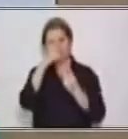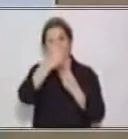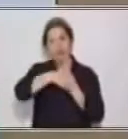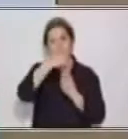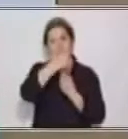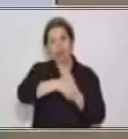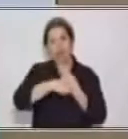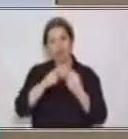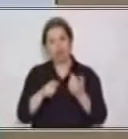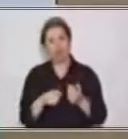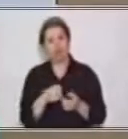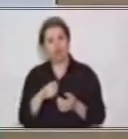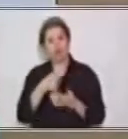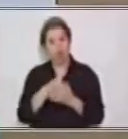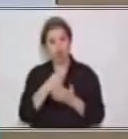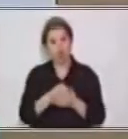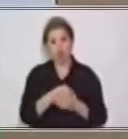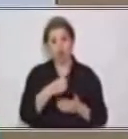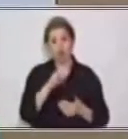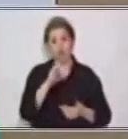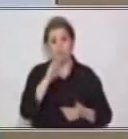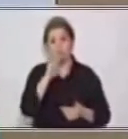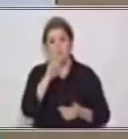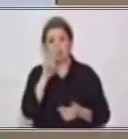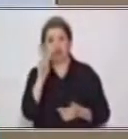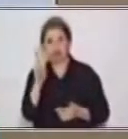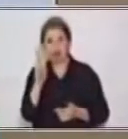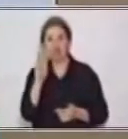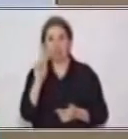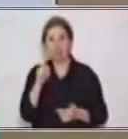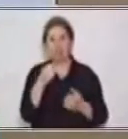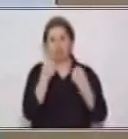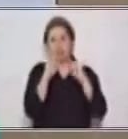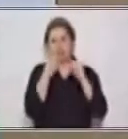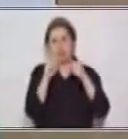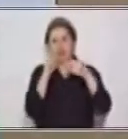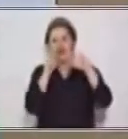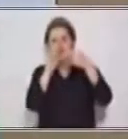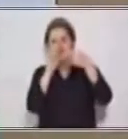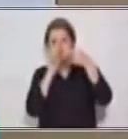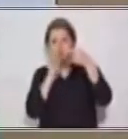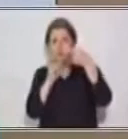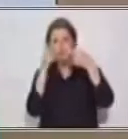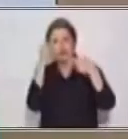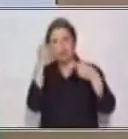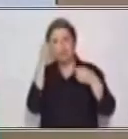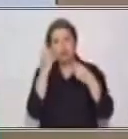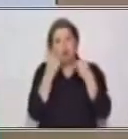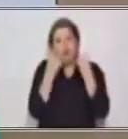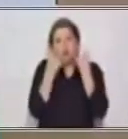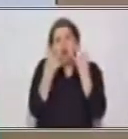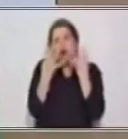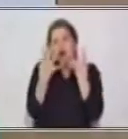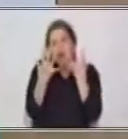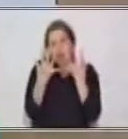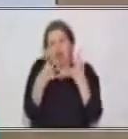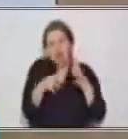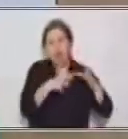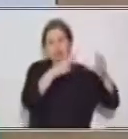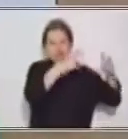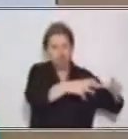32 y valían 8 quetzales la penca. Vamos a hacer esta división para saber cuántos bananos o cuántas pencas de bananos